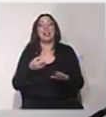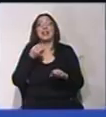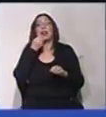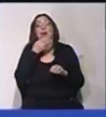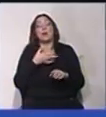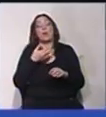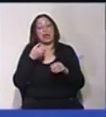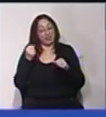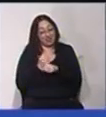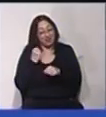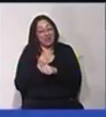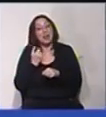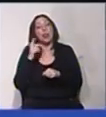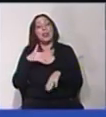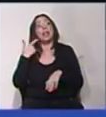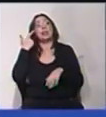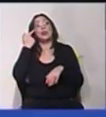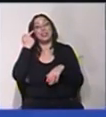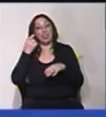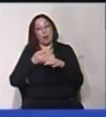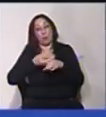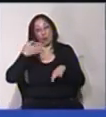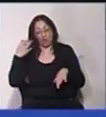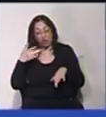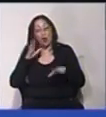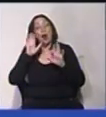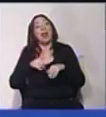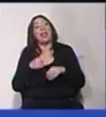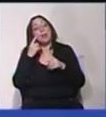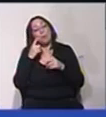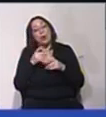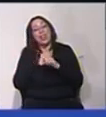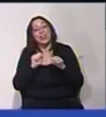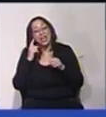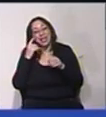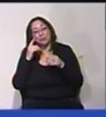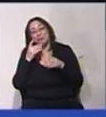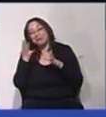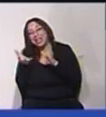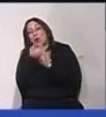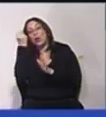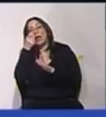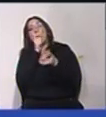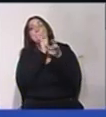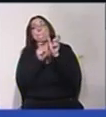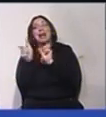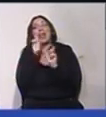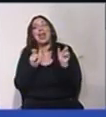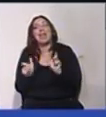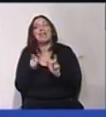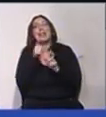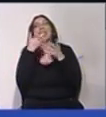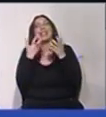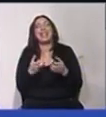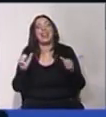suicidólogo ayudar a quien consulta que pueda descifrar y poner en palabras qué es lo que realmente quiere